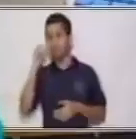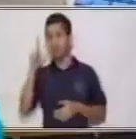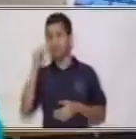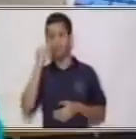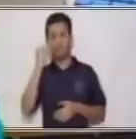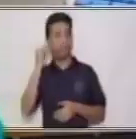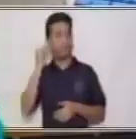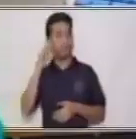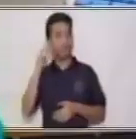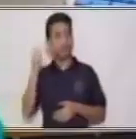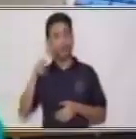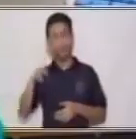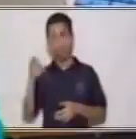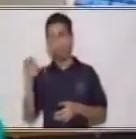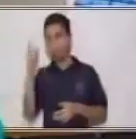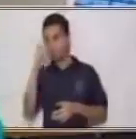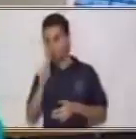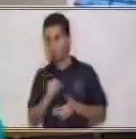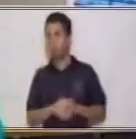hectogramo serían